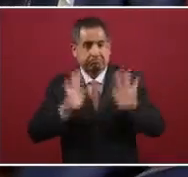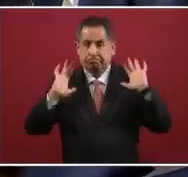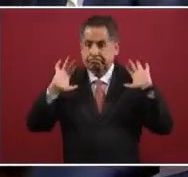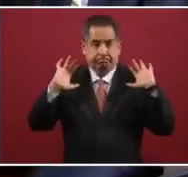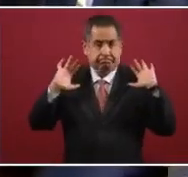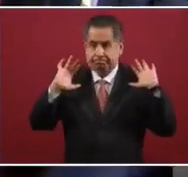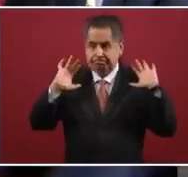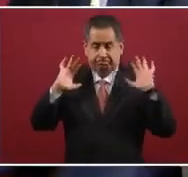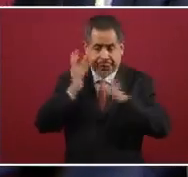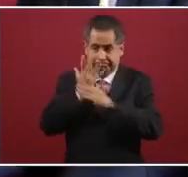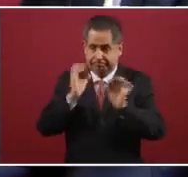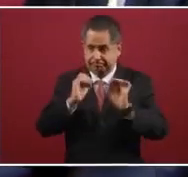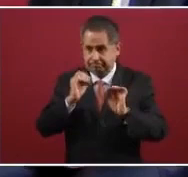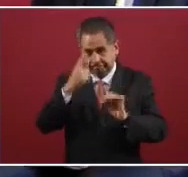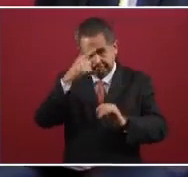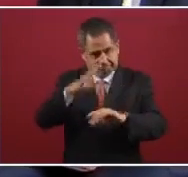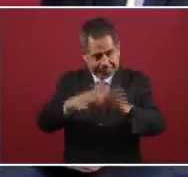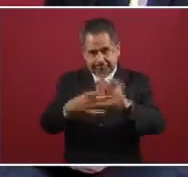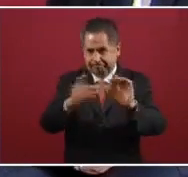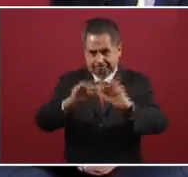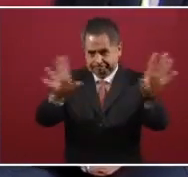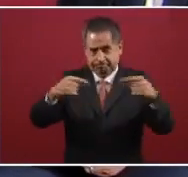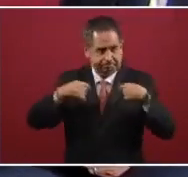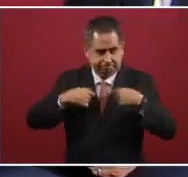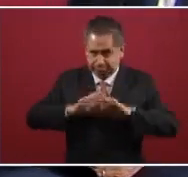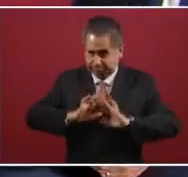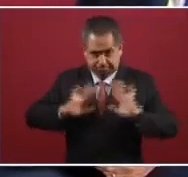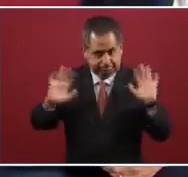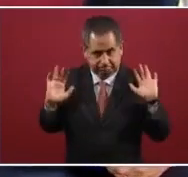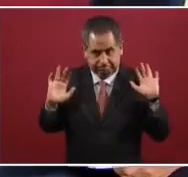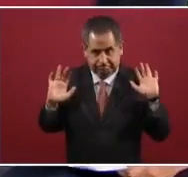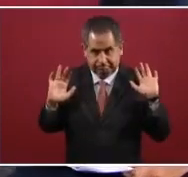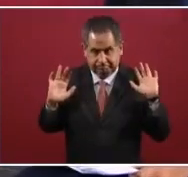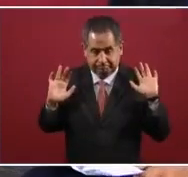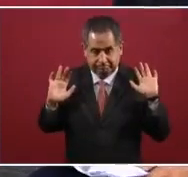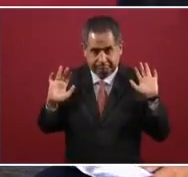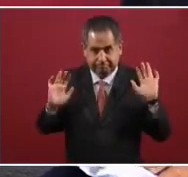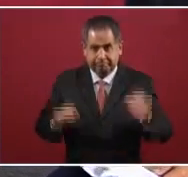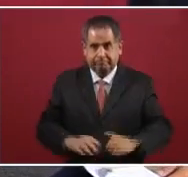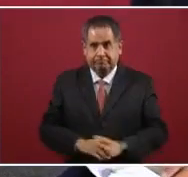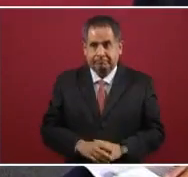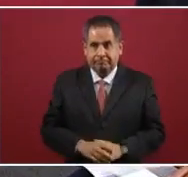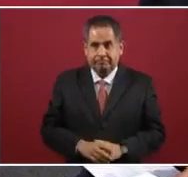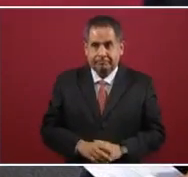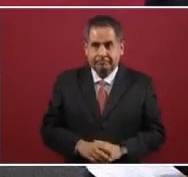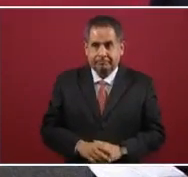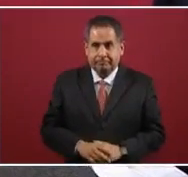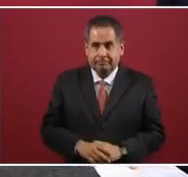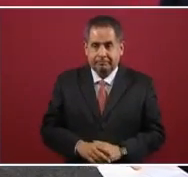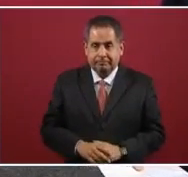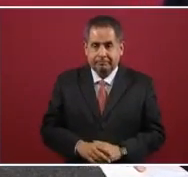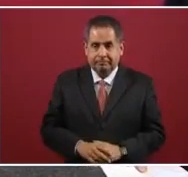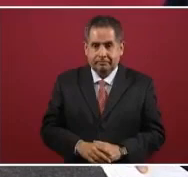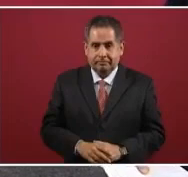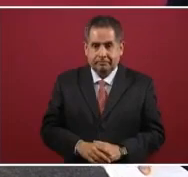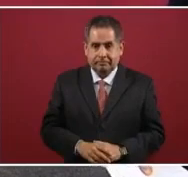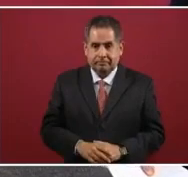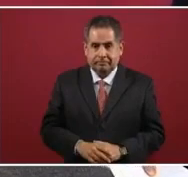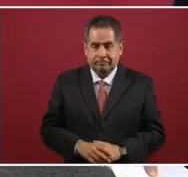para que quede claro. ¿Asegura su papá, Rafael Lorente Mora, que usted tuvo